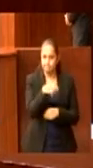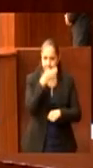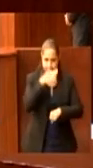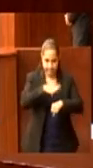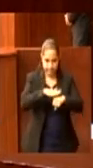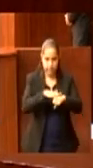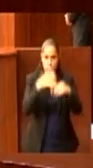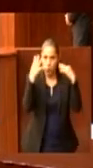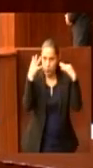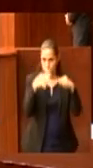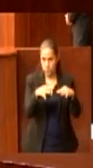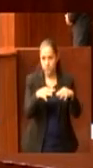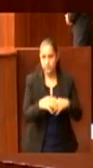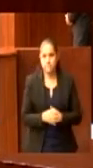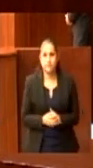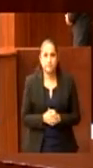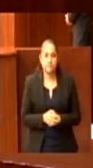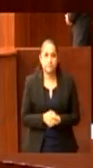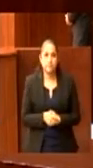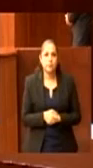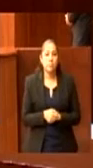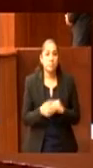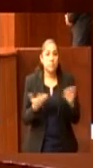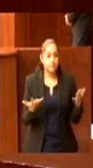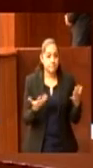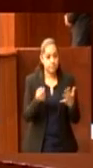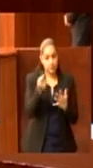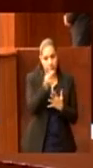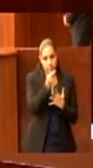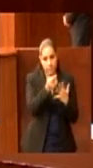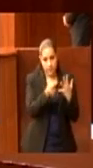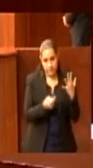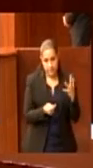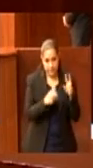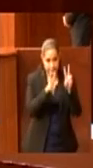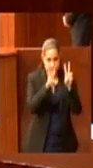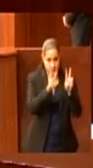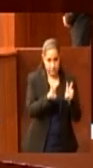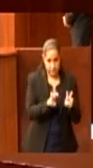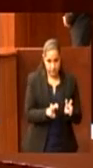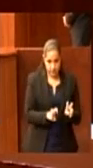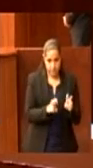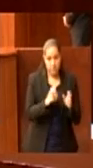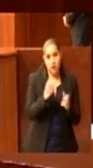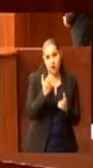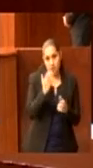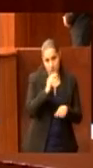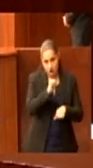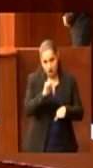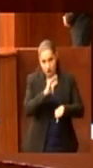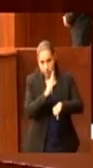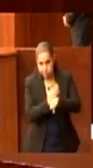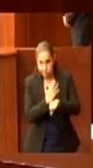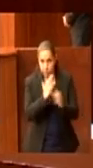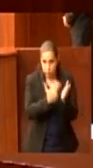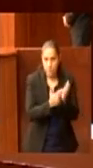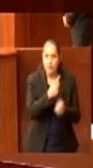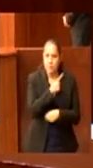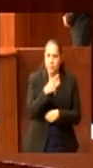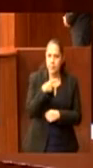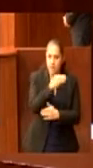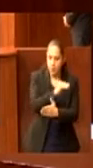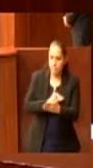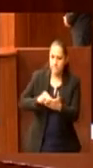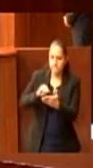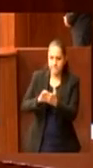pública cabe precisar que en los asuntos en los que se impuso una sanción se deben publicar en la página